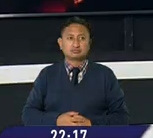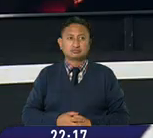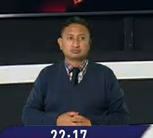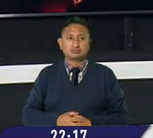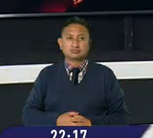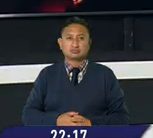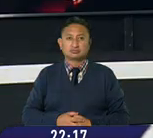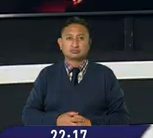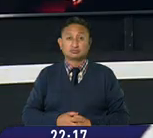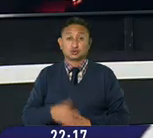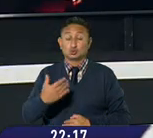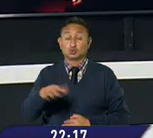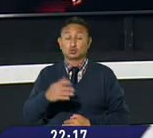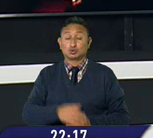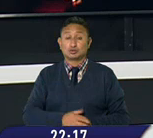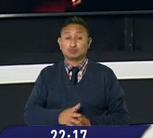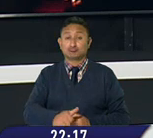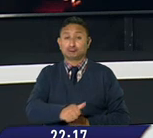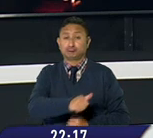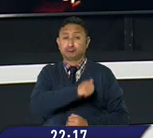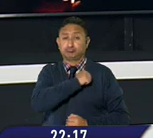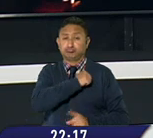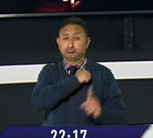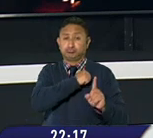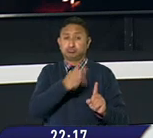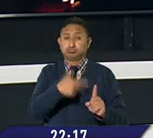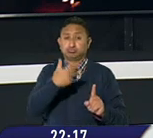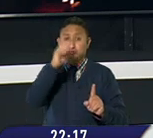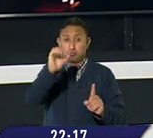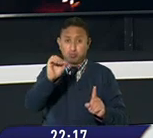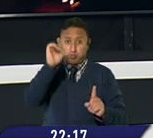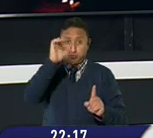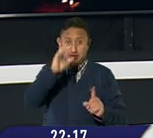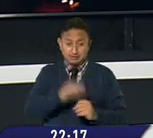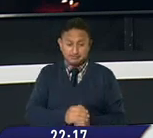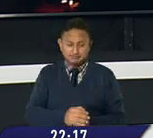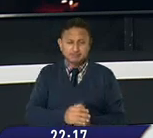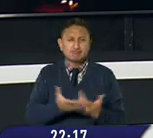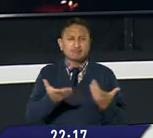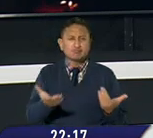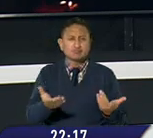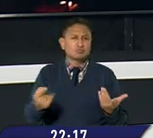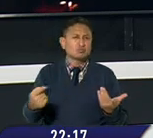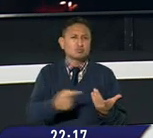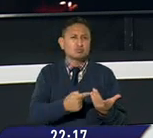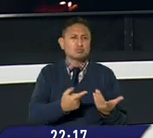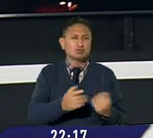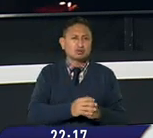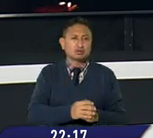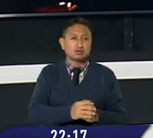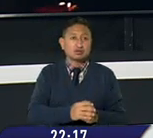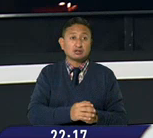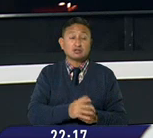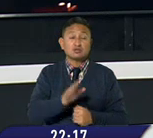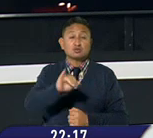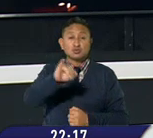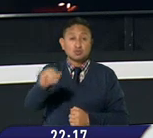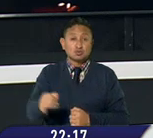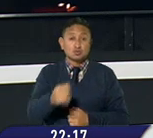Un violento asalto quedó registrado en un video aficionado. El hecho delictivo se produjo la noche del jueves en